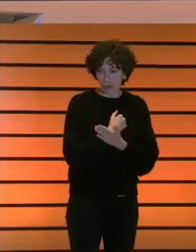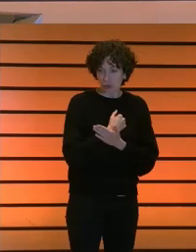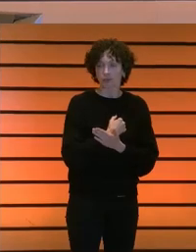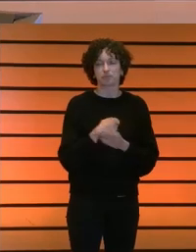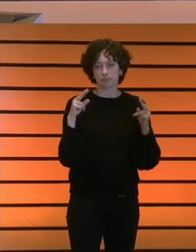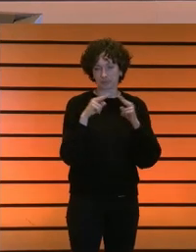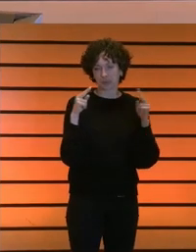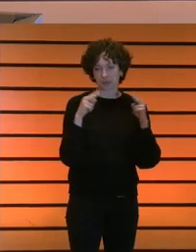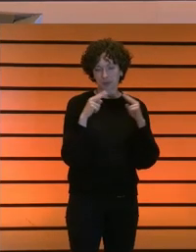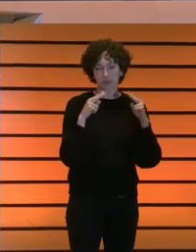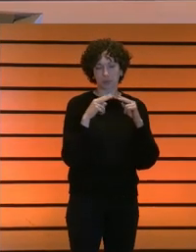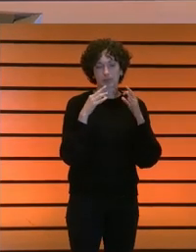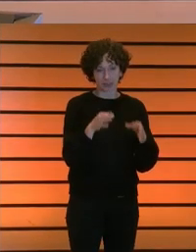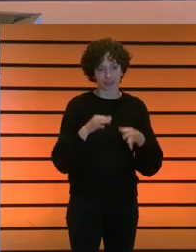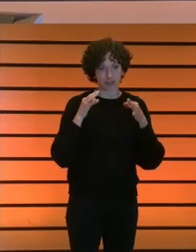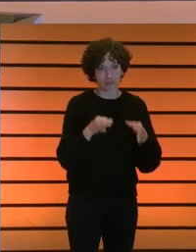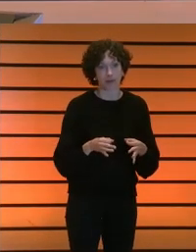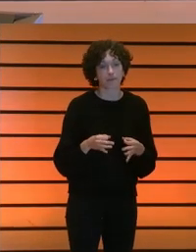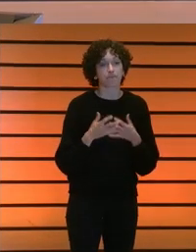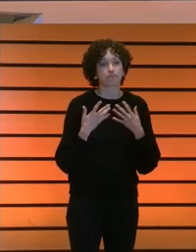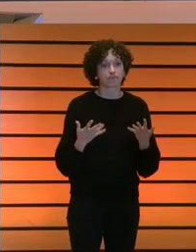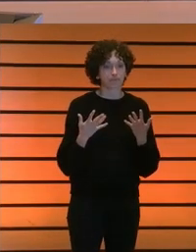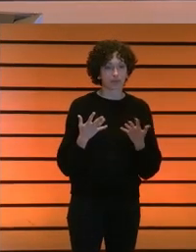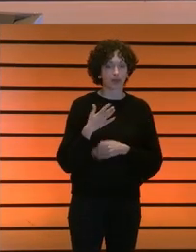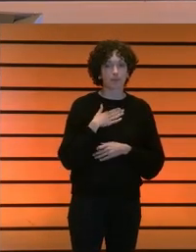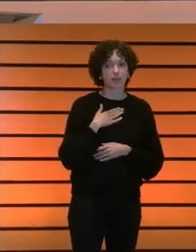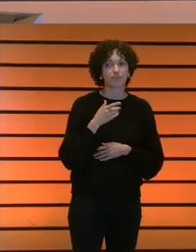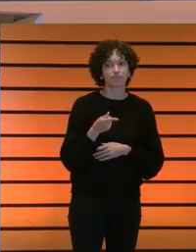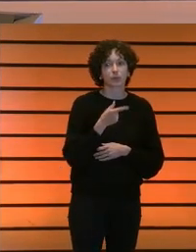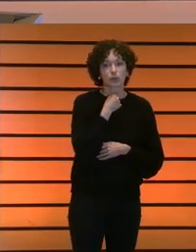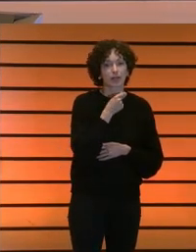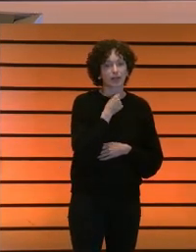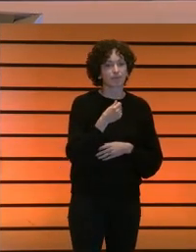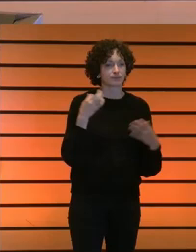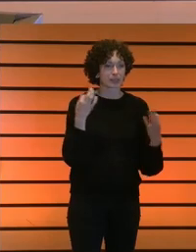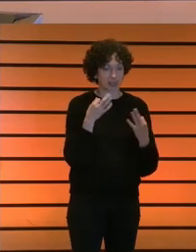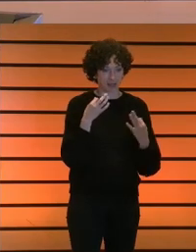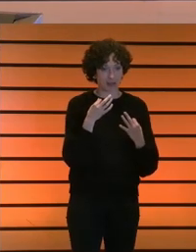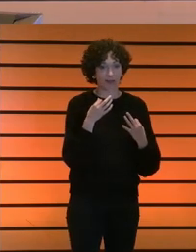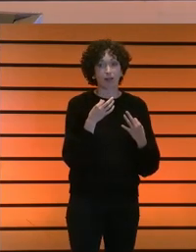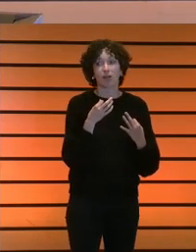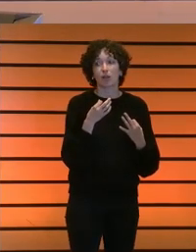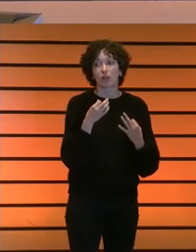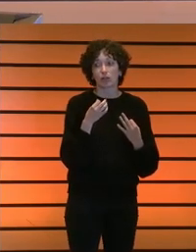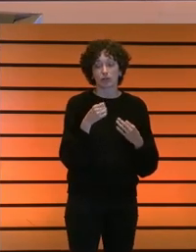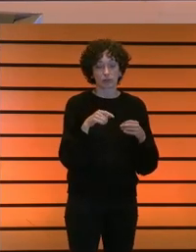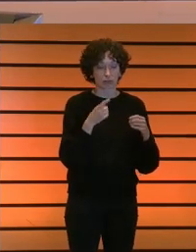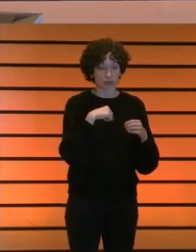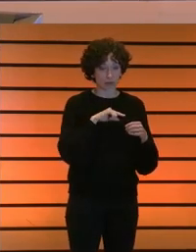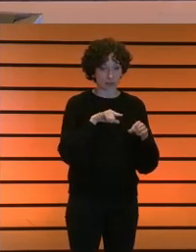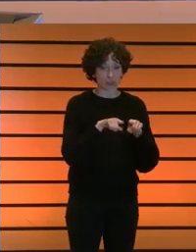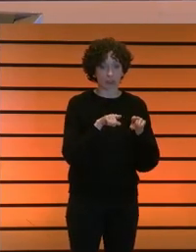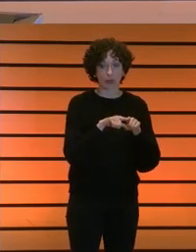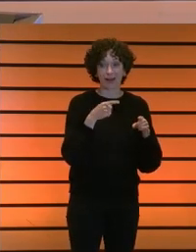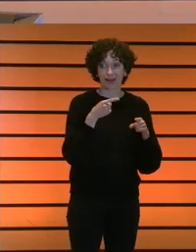y me gustaría poner en valor las relaciones que tenemos como administración completa